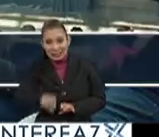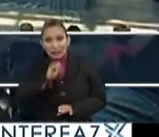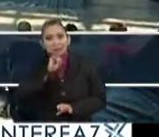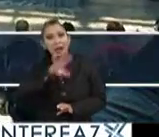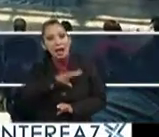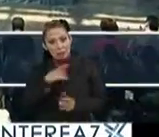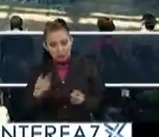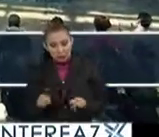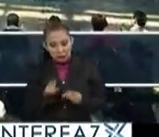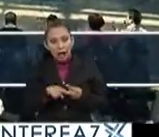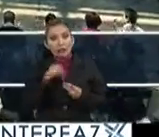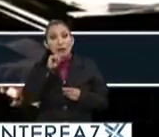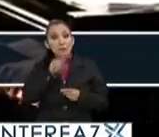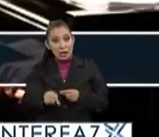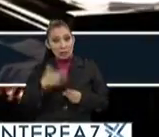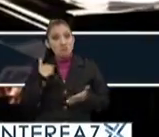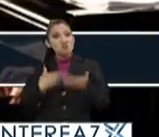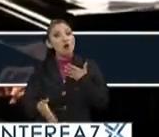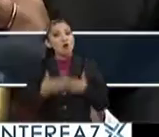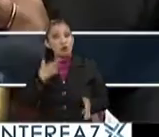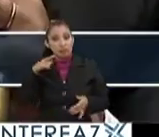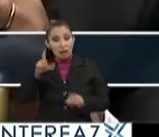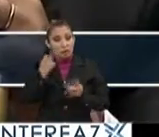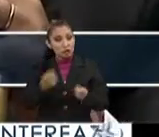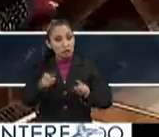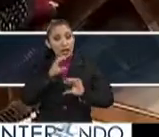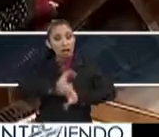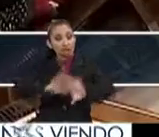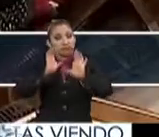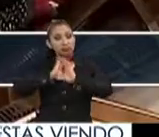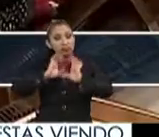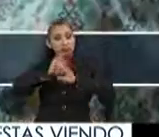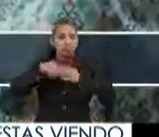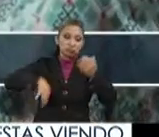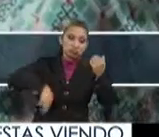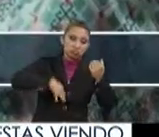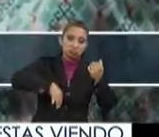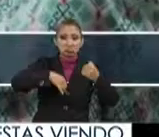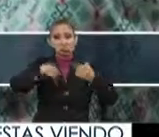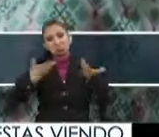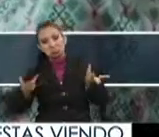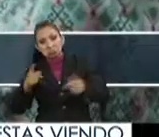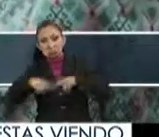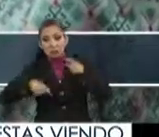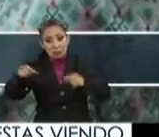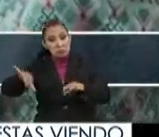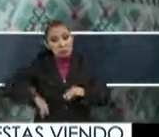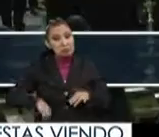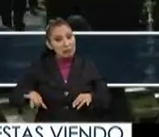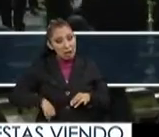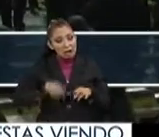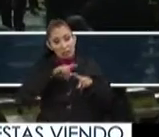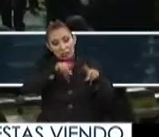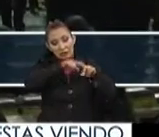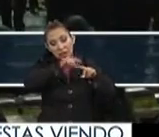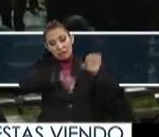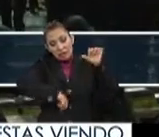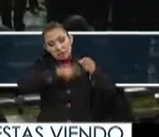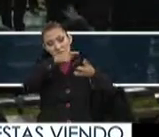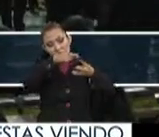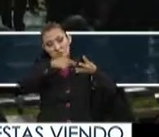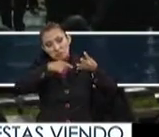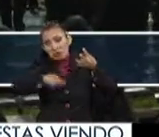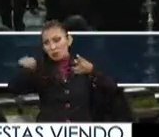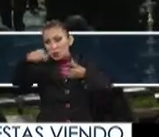jazz, hasta conciertos de vanguardia, ¿no? de música contemporánea de vanguardia. Entonces es muy interesante, ¿no? Porque es